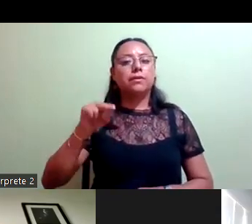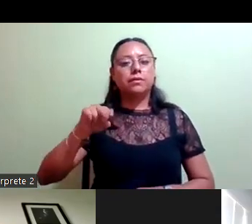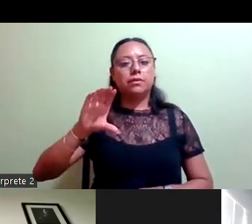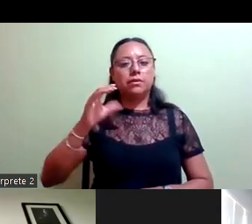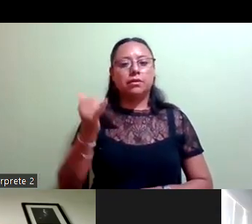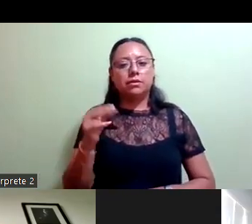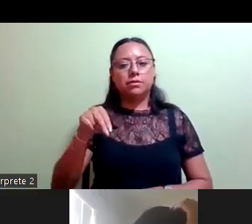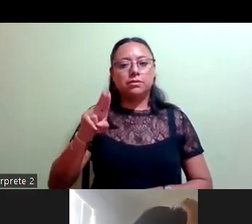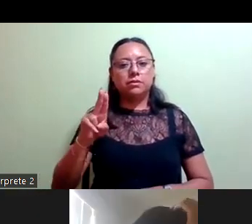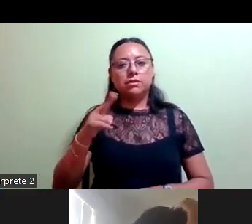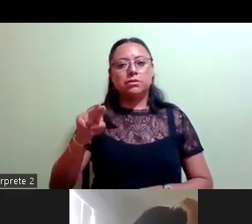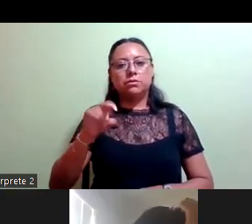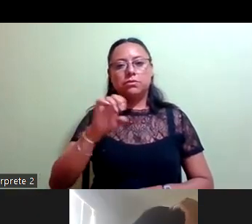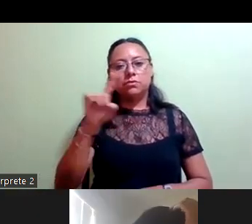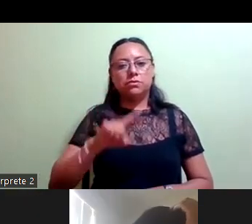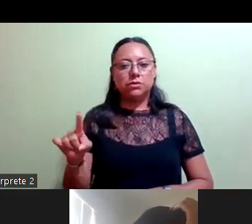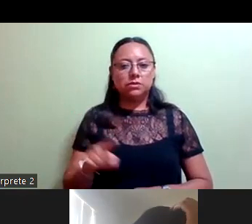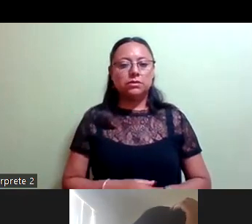Recendis.